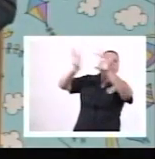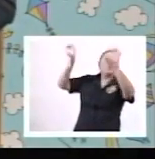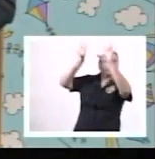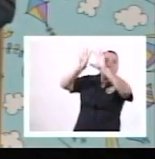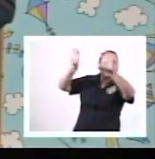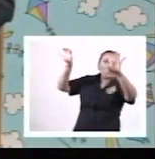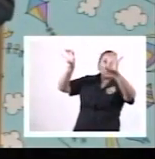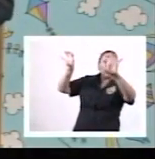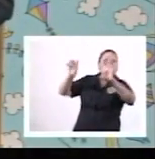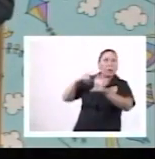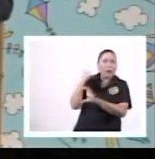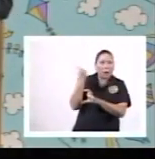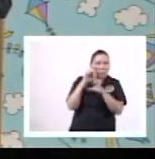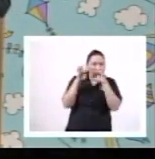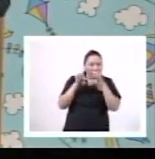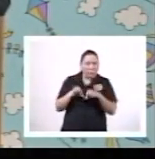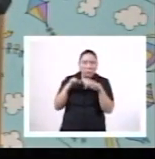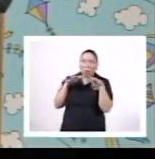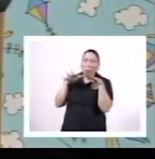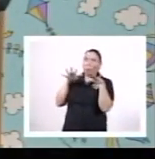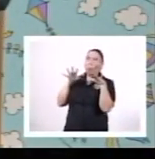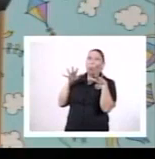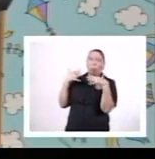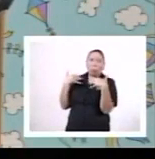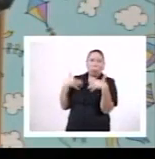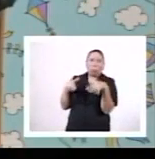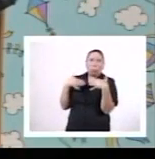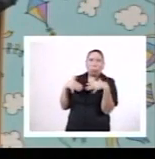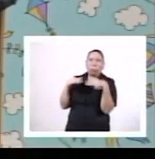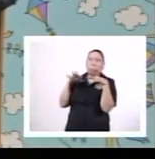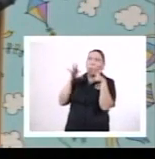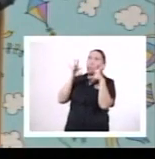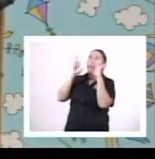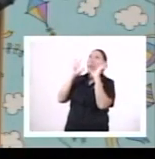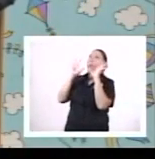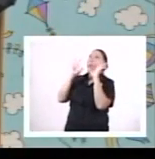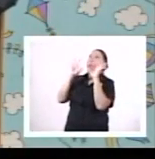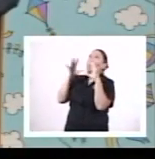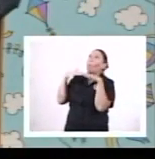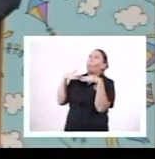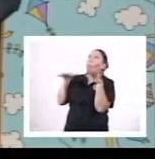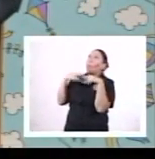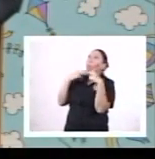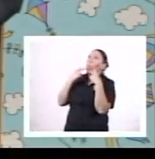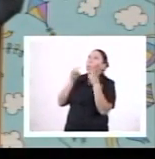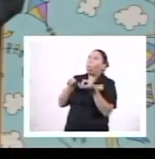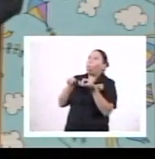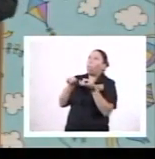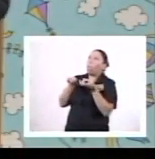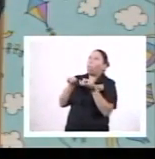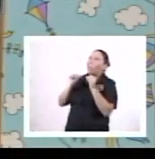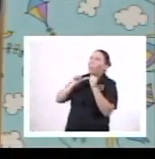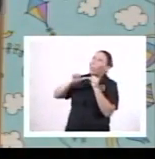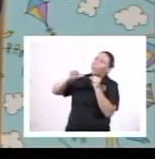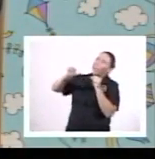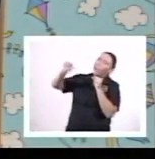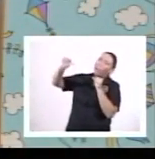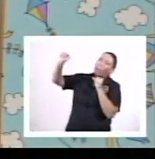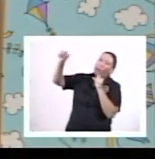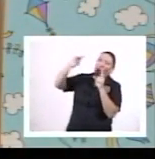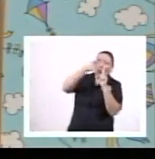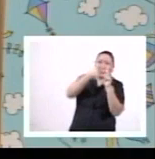viendo hacia el cielo, porque nunca antes tampoco habían visto hasta dónde llegaban los barriletes. La